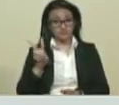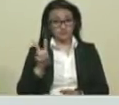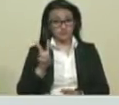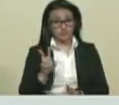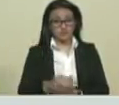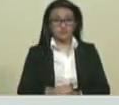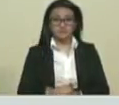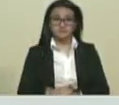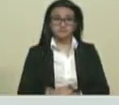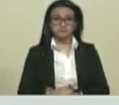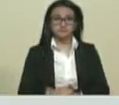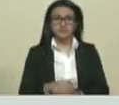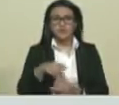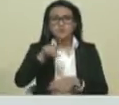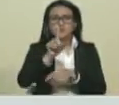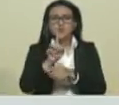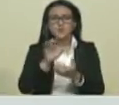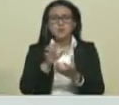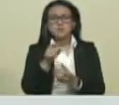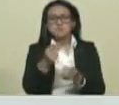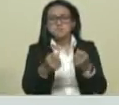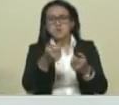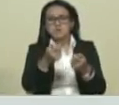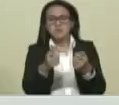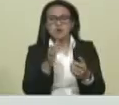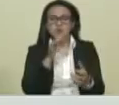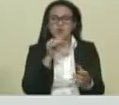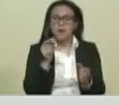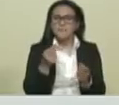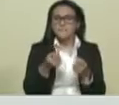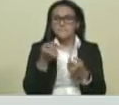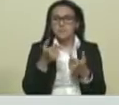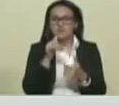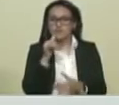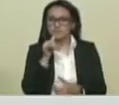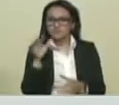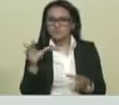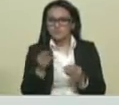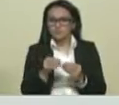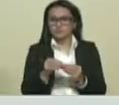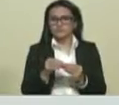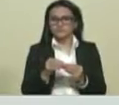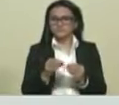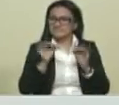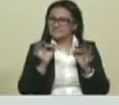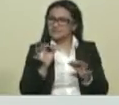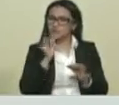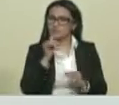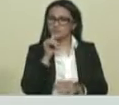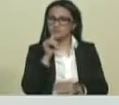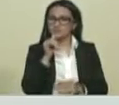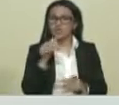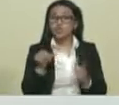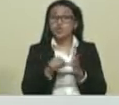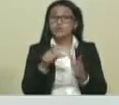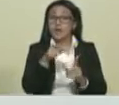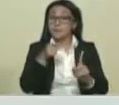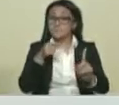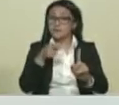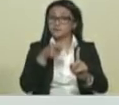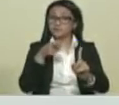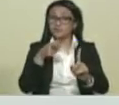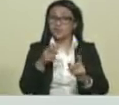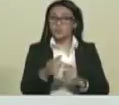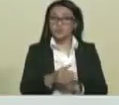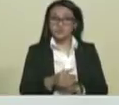esta salvedad que tenemos, no tenemos la información registrada exacta en el estado Amazonas